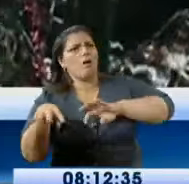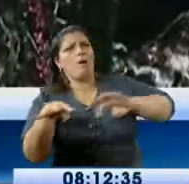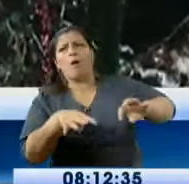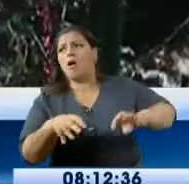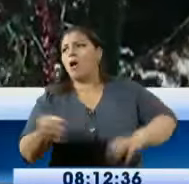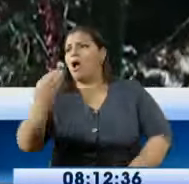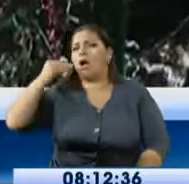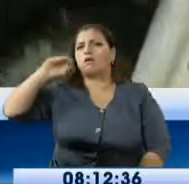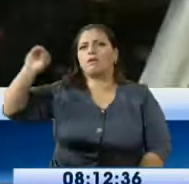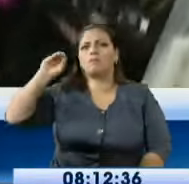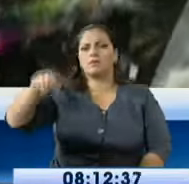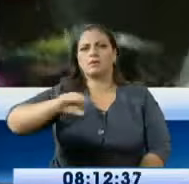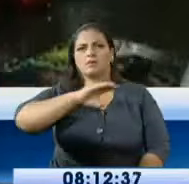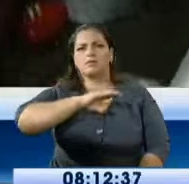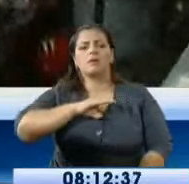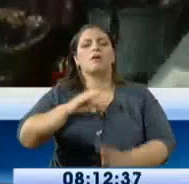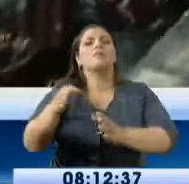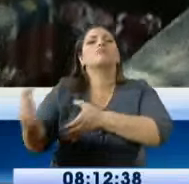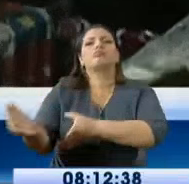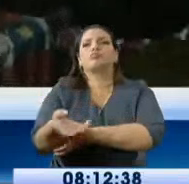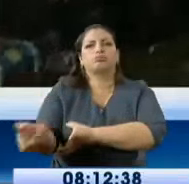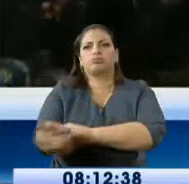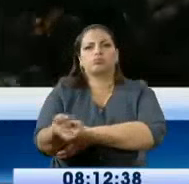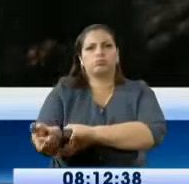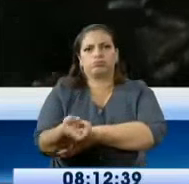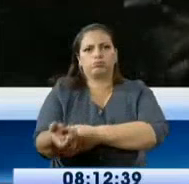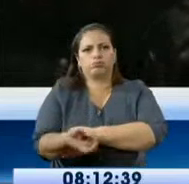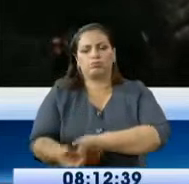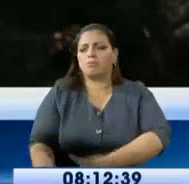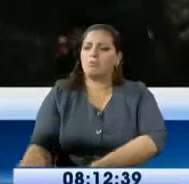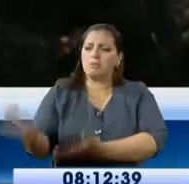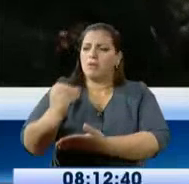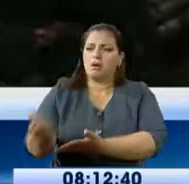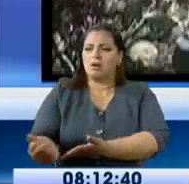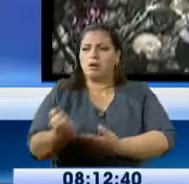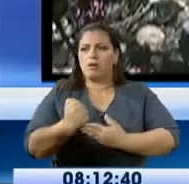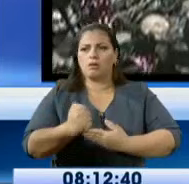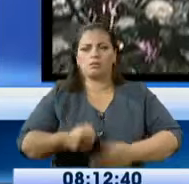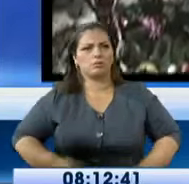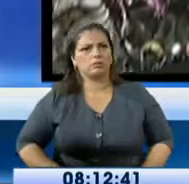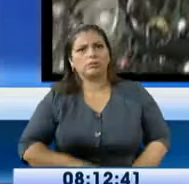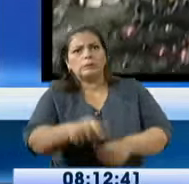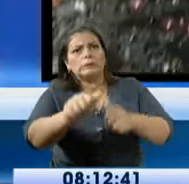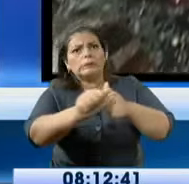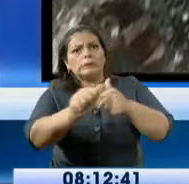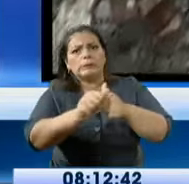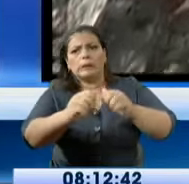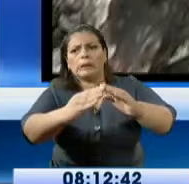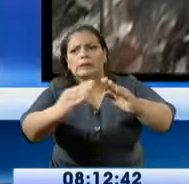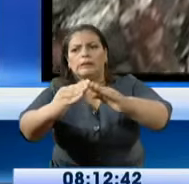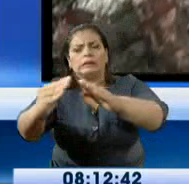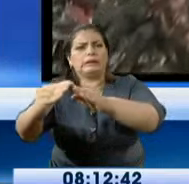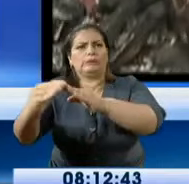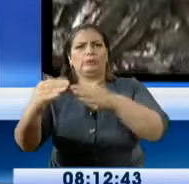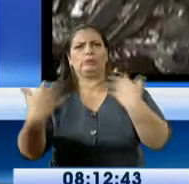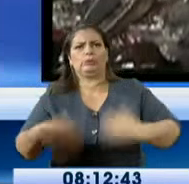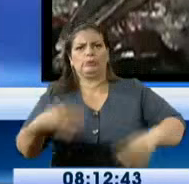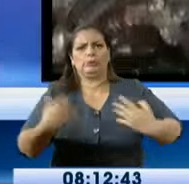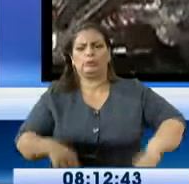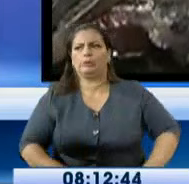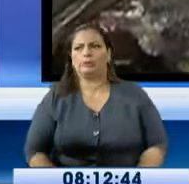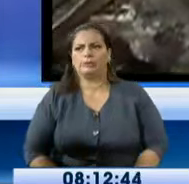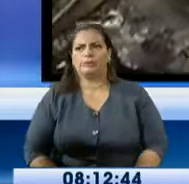ayuda respectiva, pues el fuego podía extenderse a otros inmuebles. Vive sola, entonces estaba una chispa, dicen